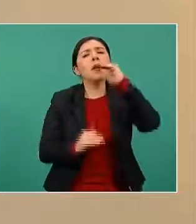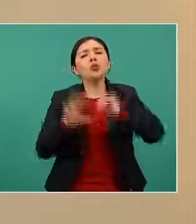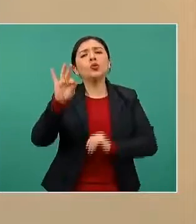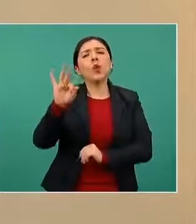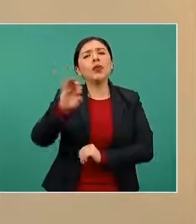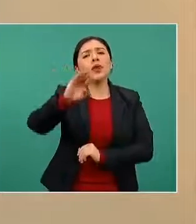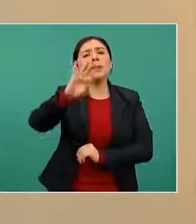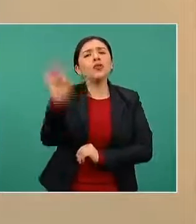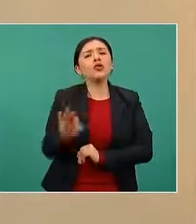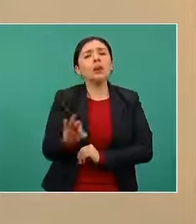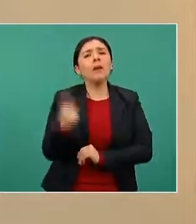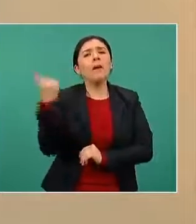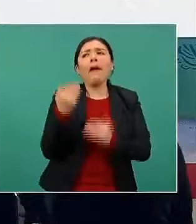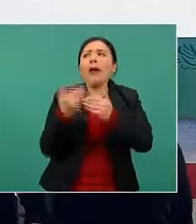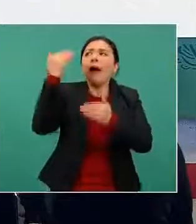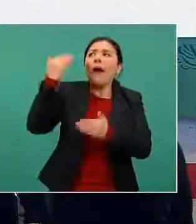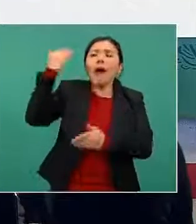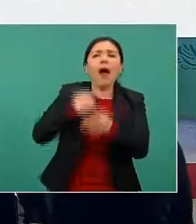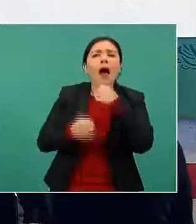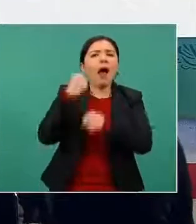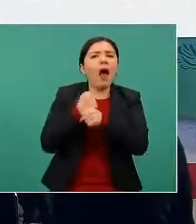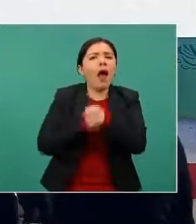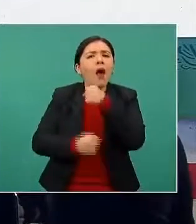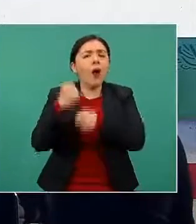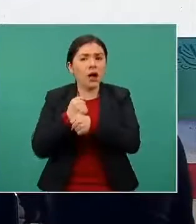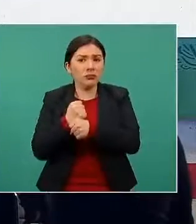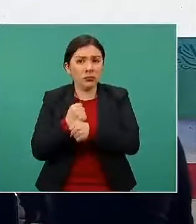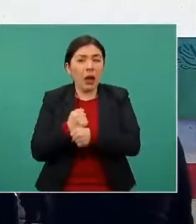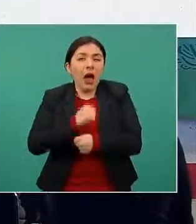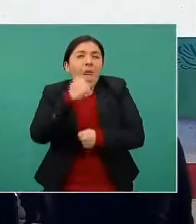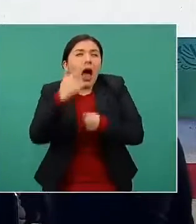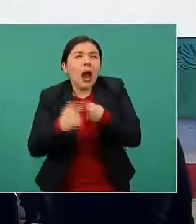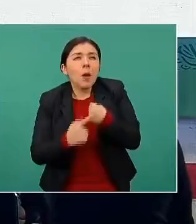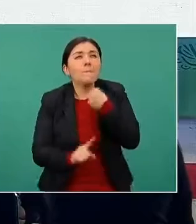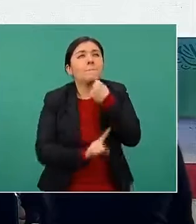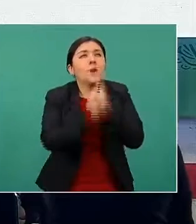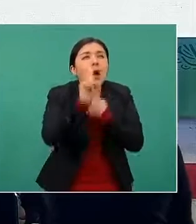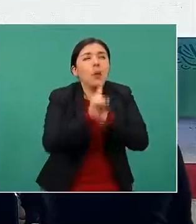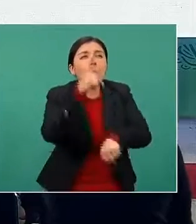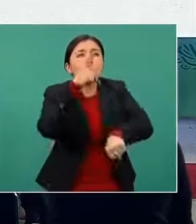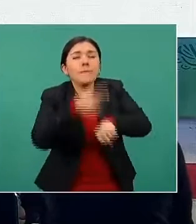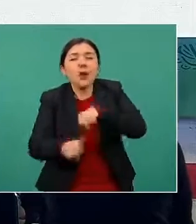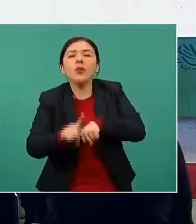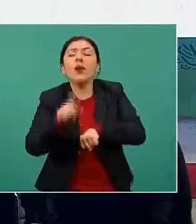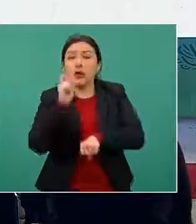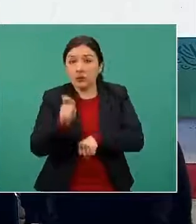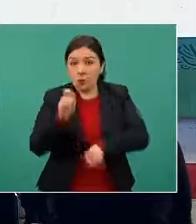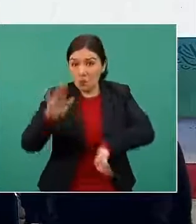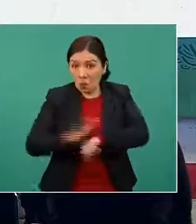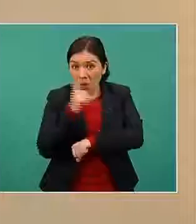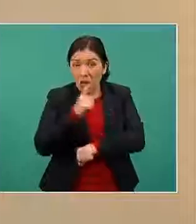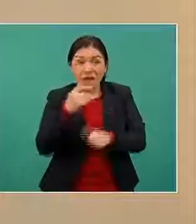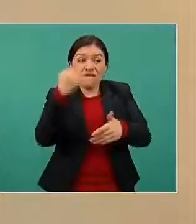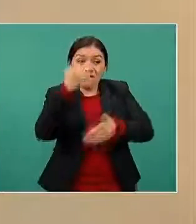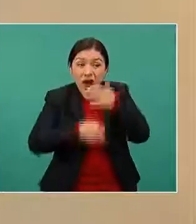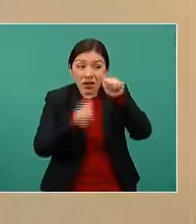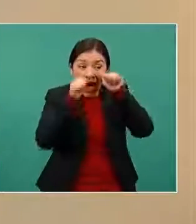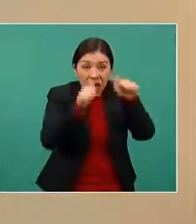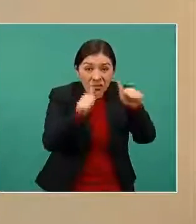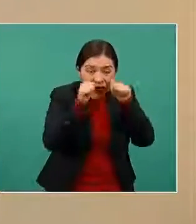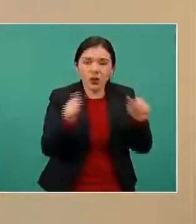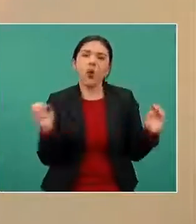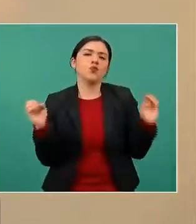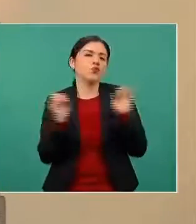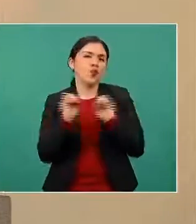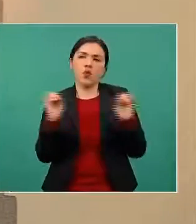administración anterior, y ninguno de los siniestros de los últimos años ha sido por falta de atención a riesgos críticos. La que